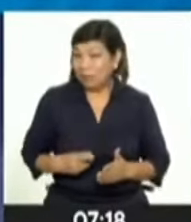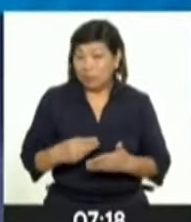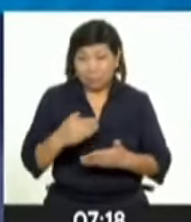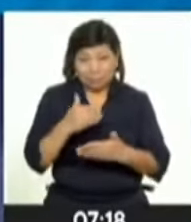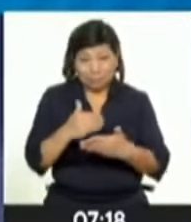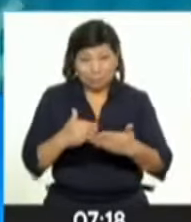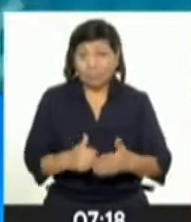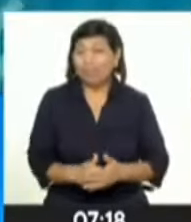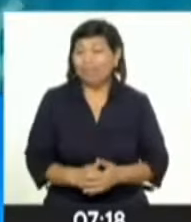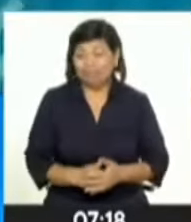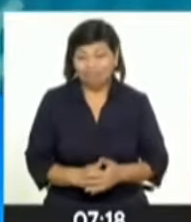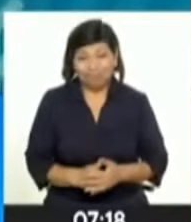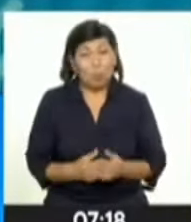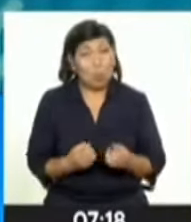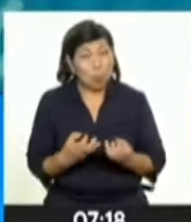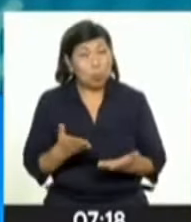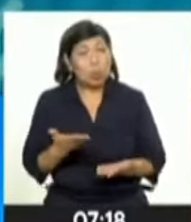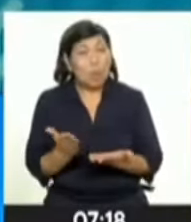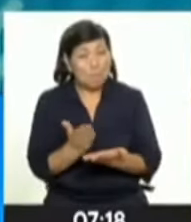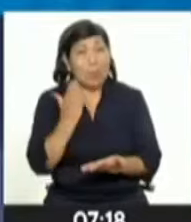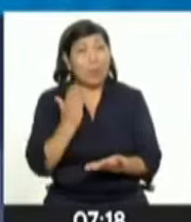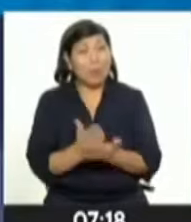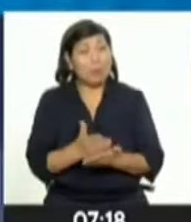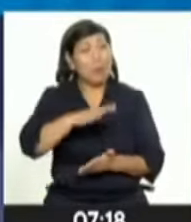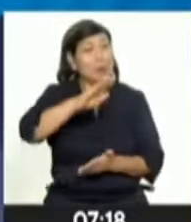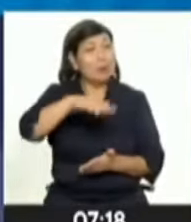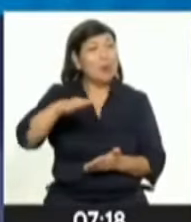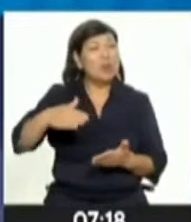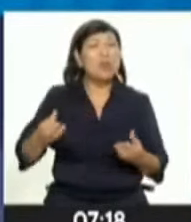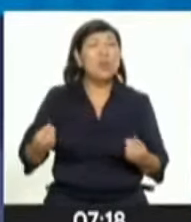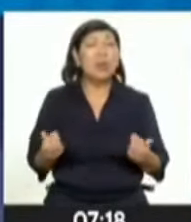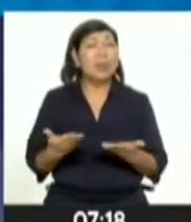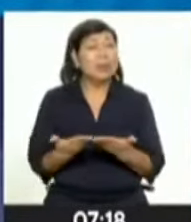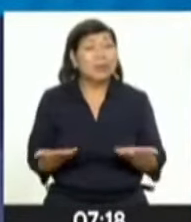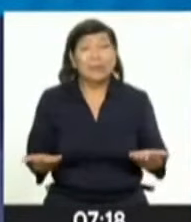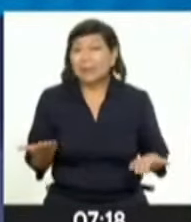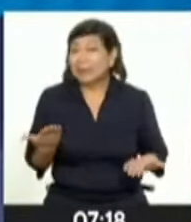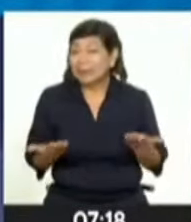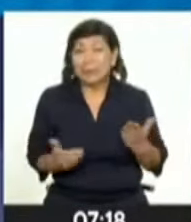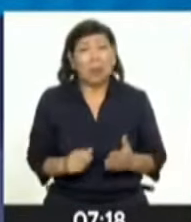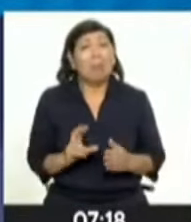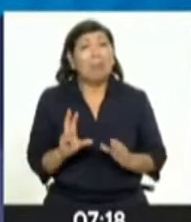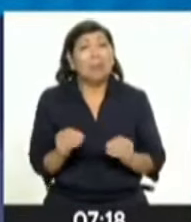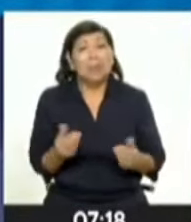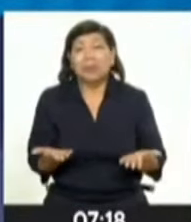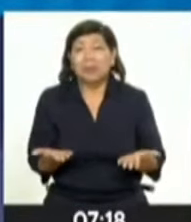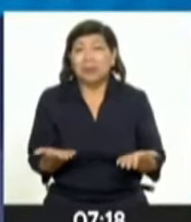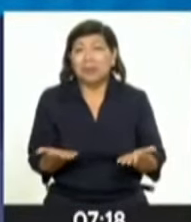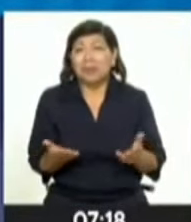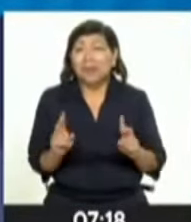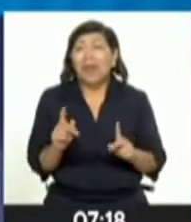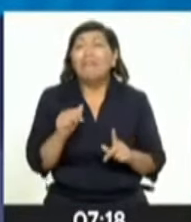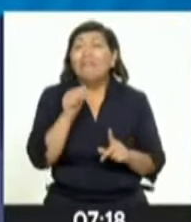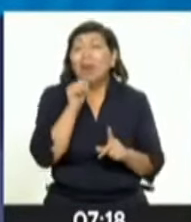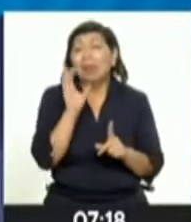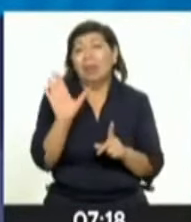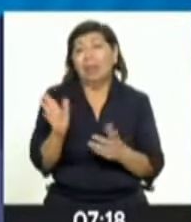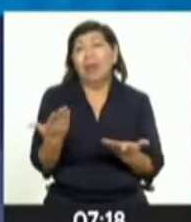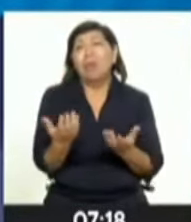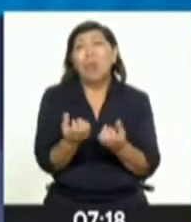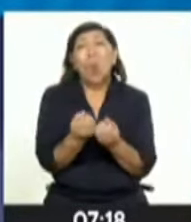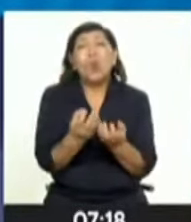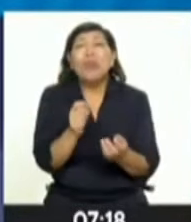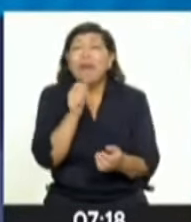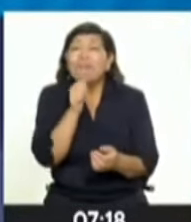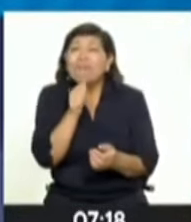registran los casos. Debe haber un registro muy alto. Así es. O sea, ¿por qué? Porque a veces no le dan... También hay un tema cultural. Muchas